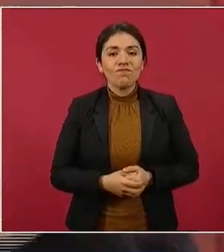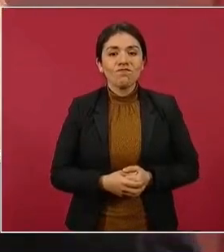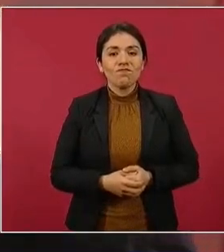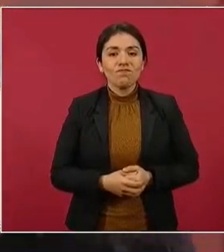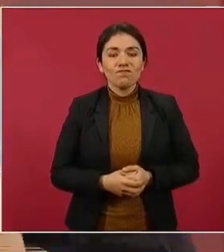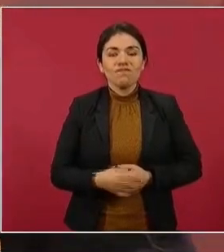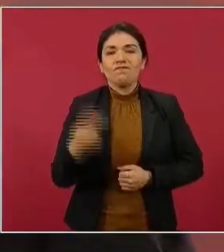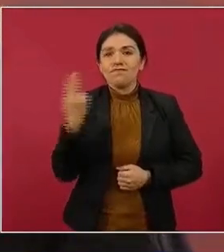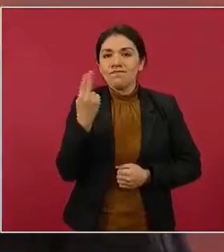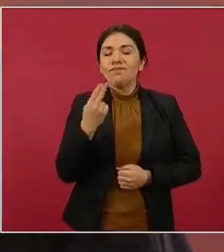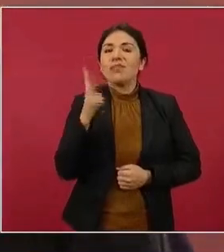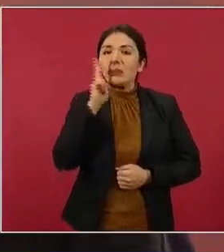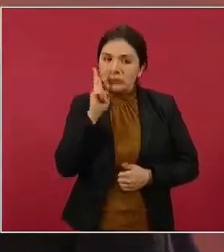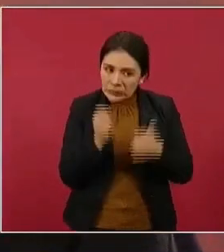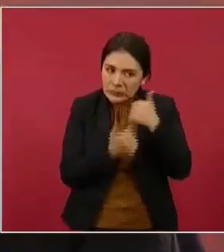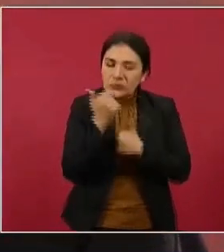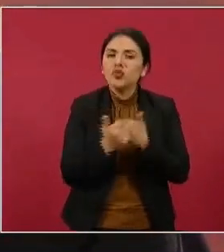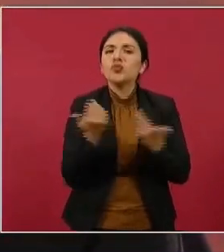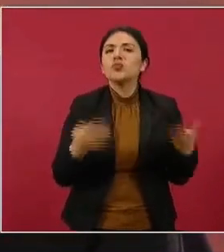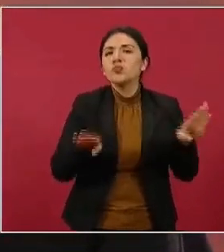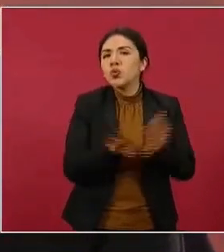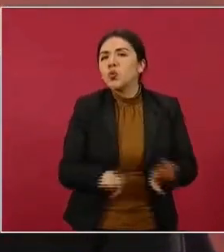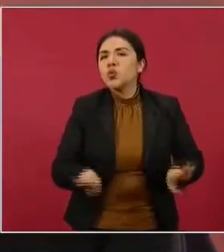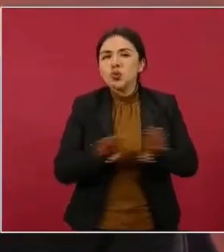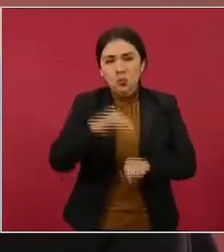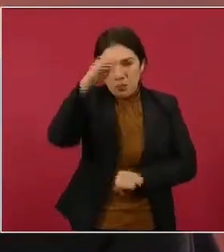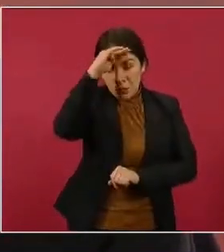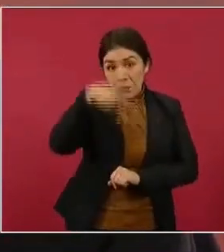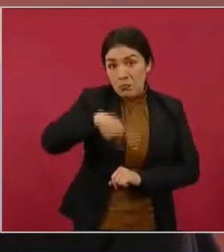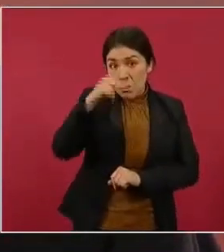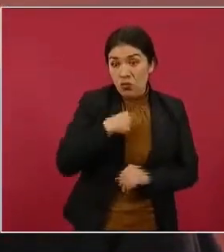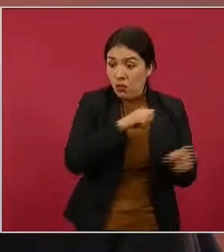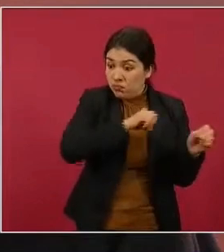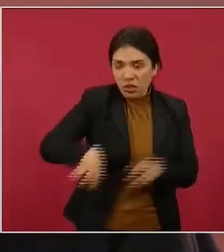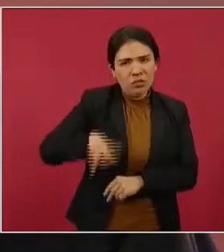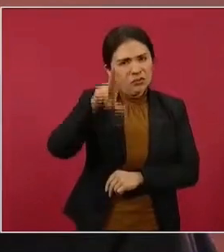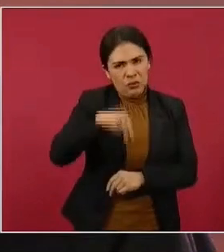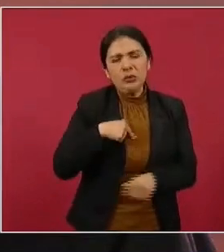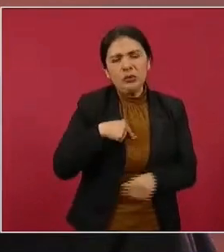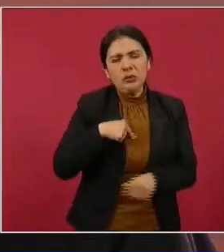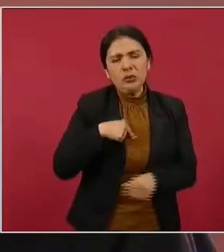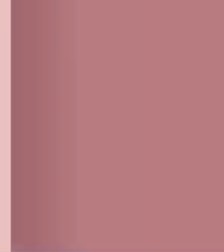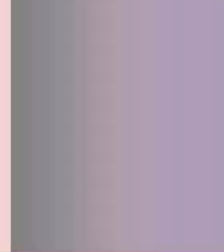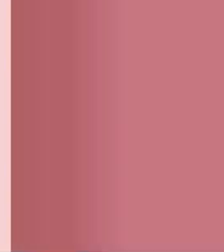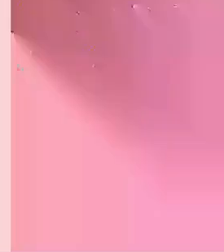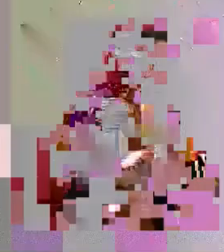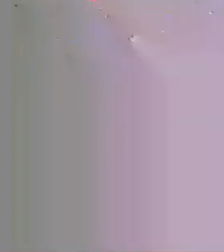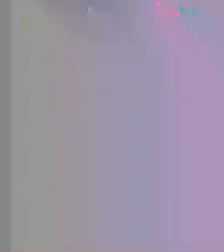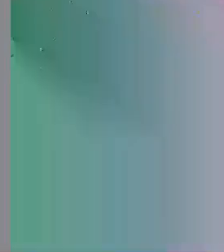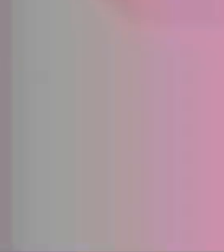Tenemos que buscar la forma, pero no vamos a dejar de insistir